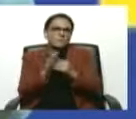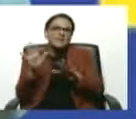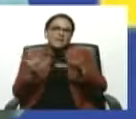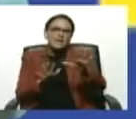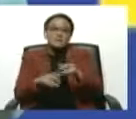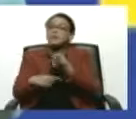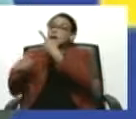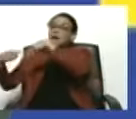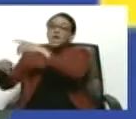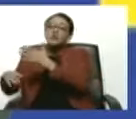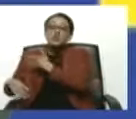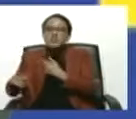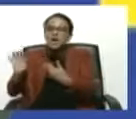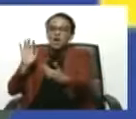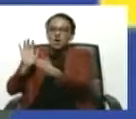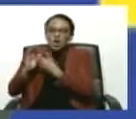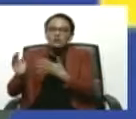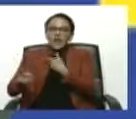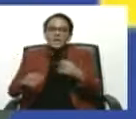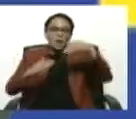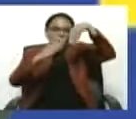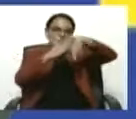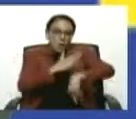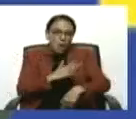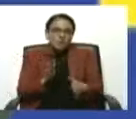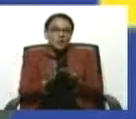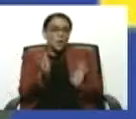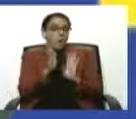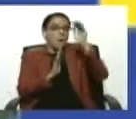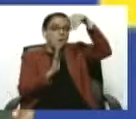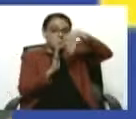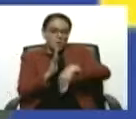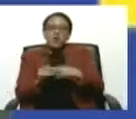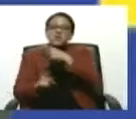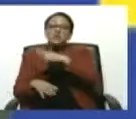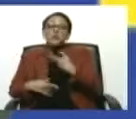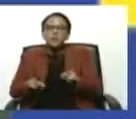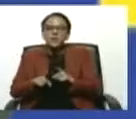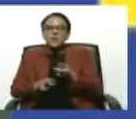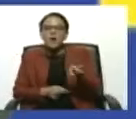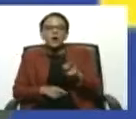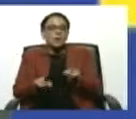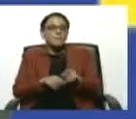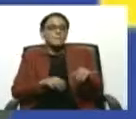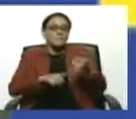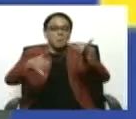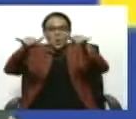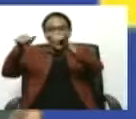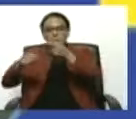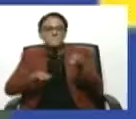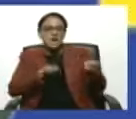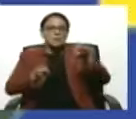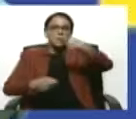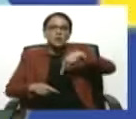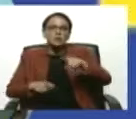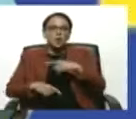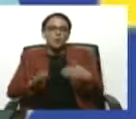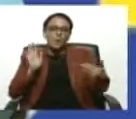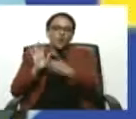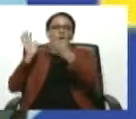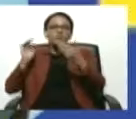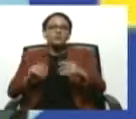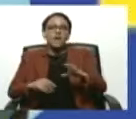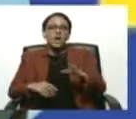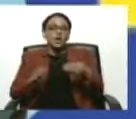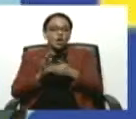contra Venezuela, el bloqueo económico, comercial, financiero y legal contra Venezuela. Un golpe directo